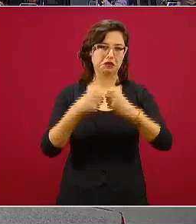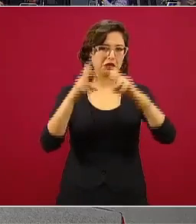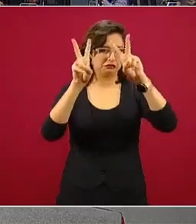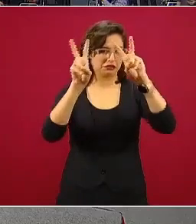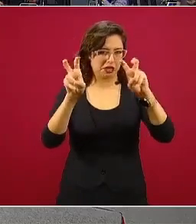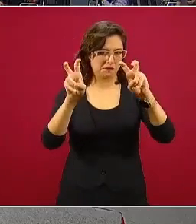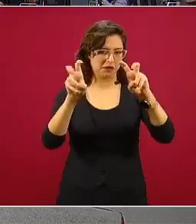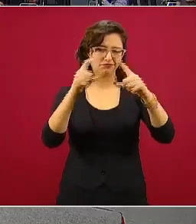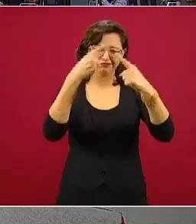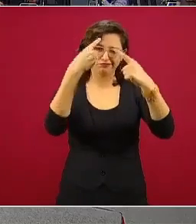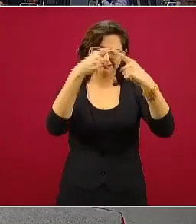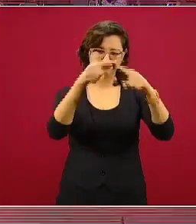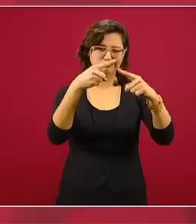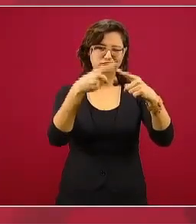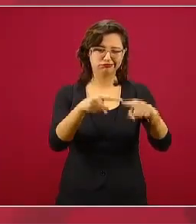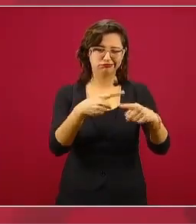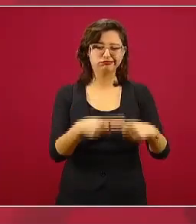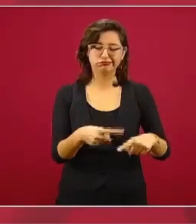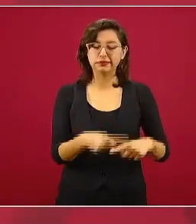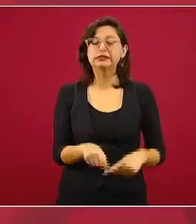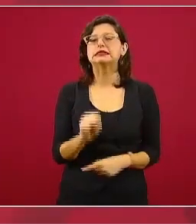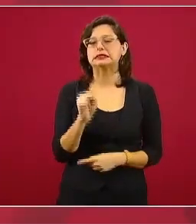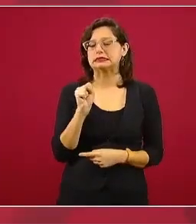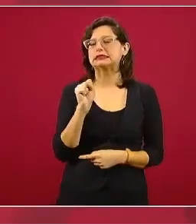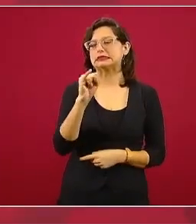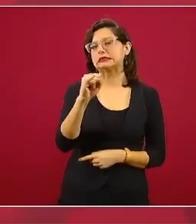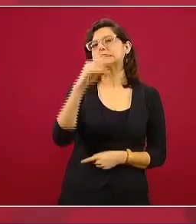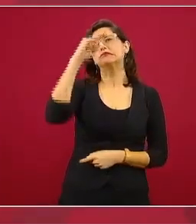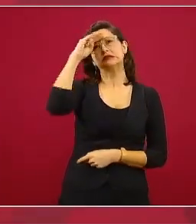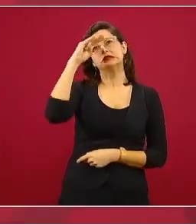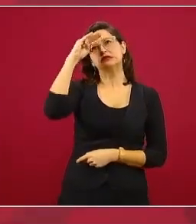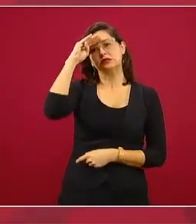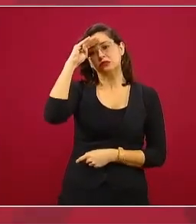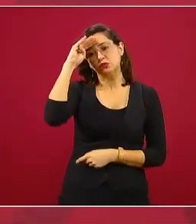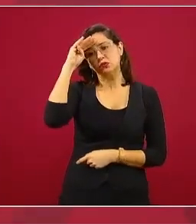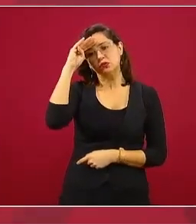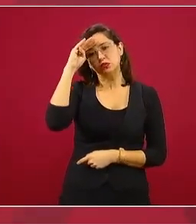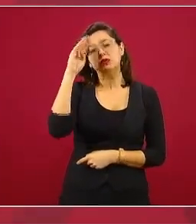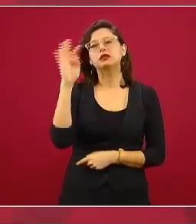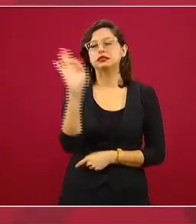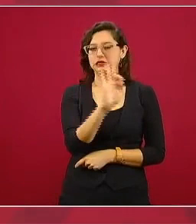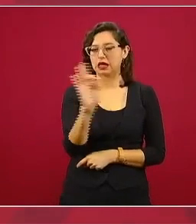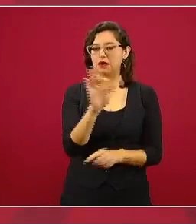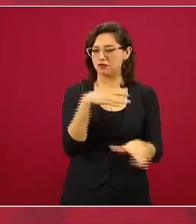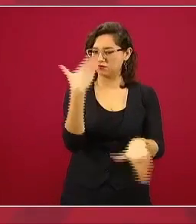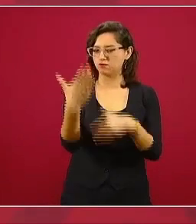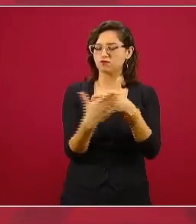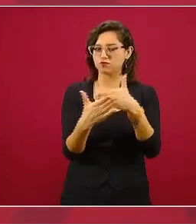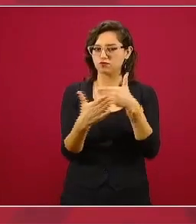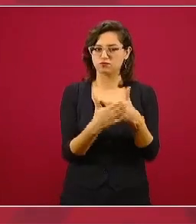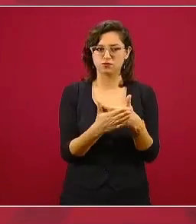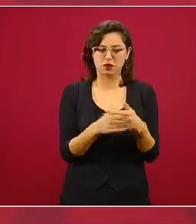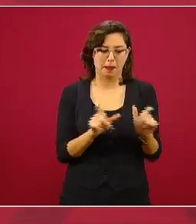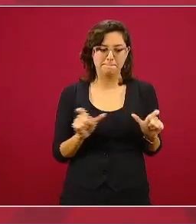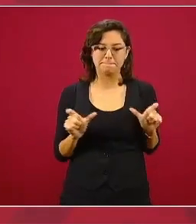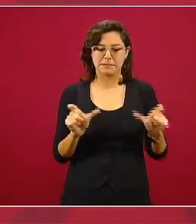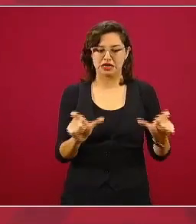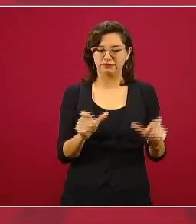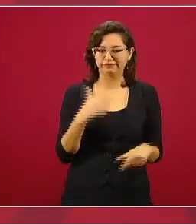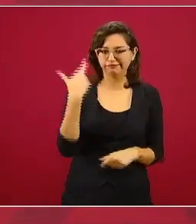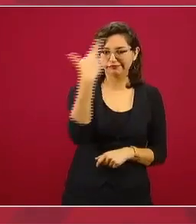temas y sí estamos pensando que se pueda extender, ampliar los puntos de